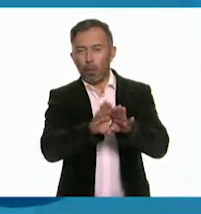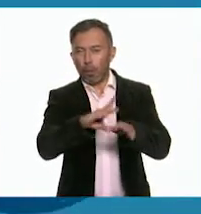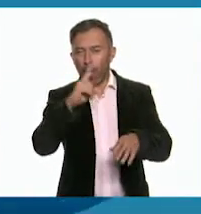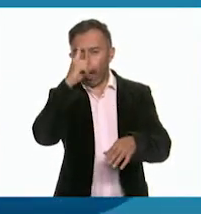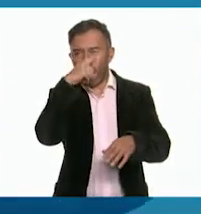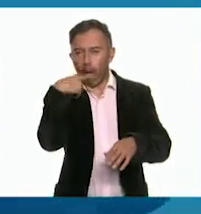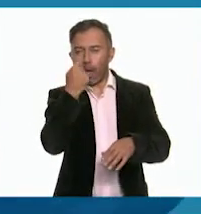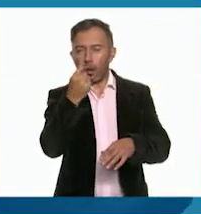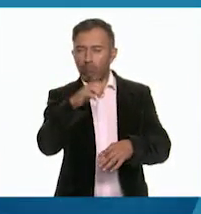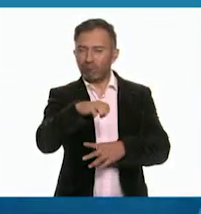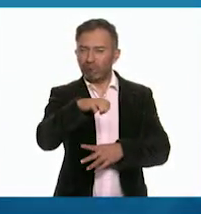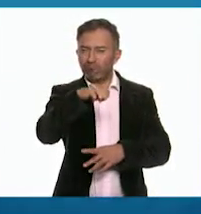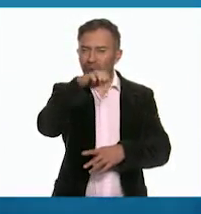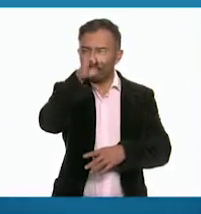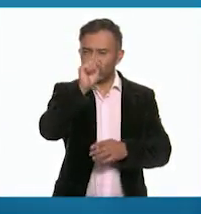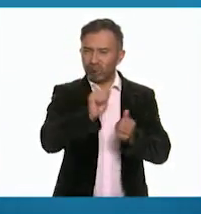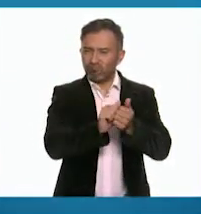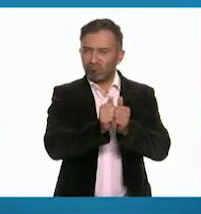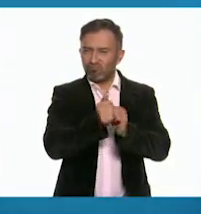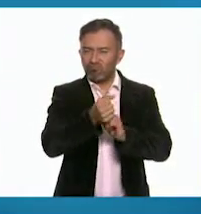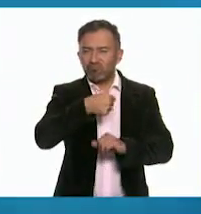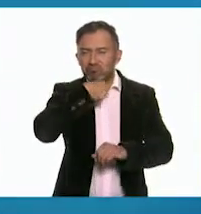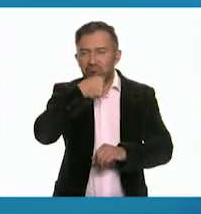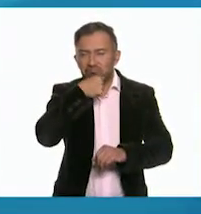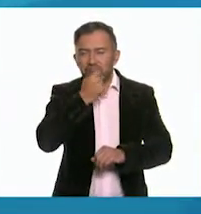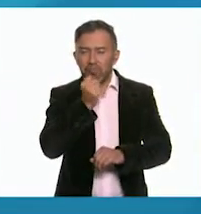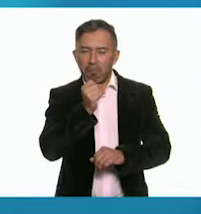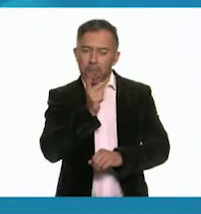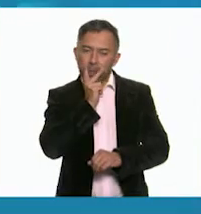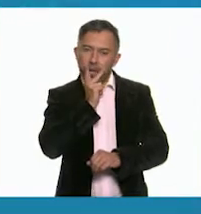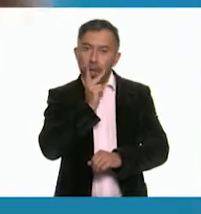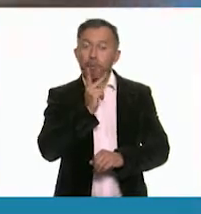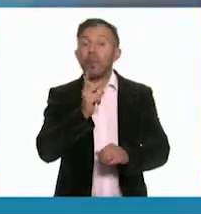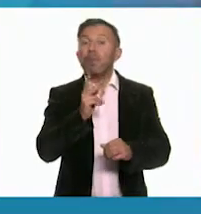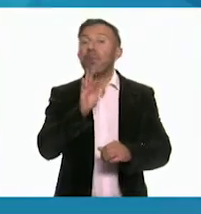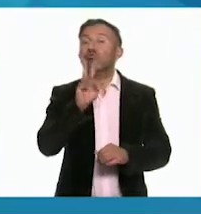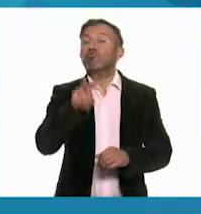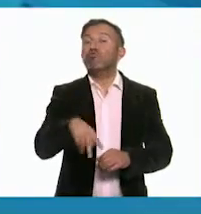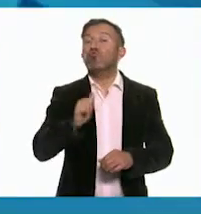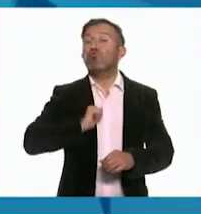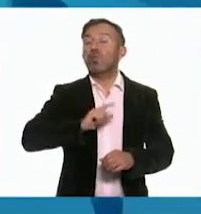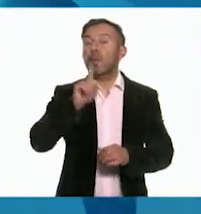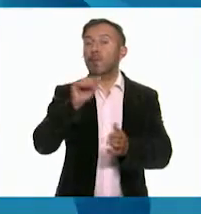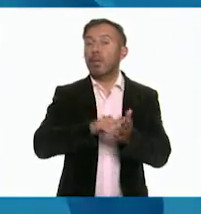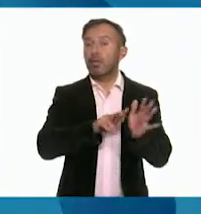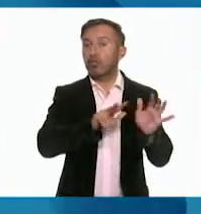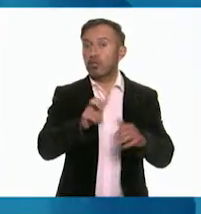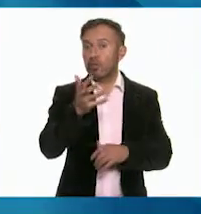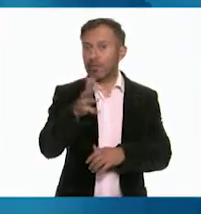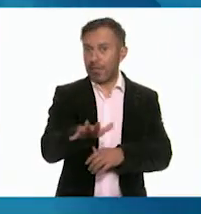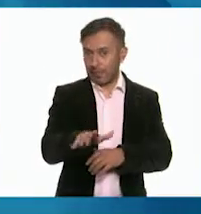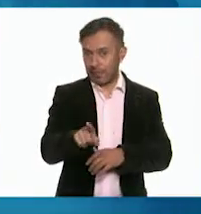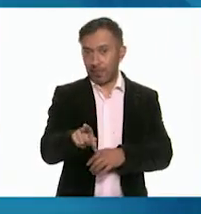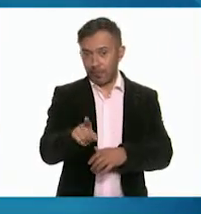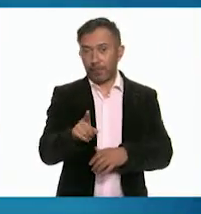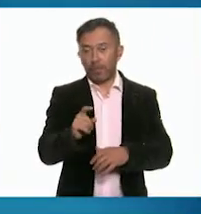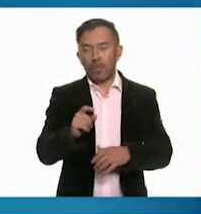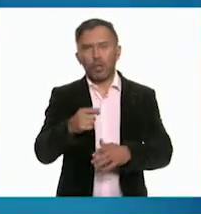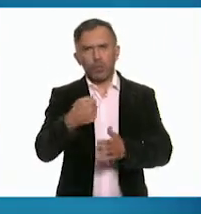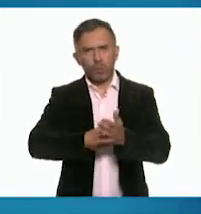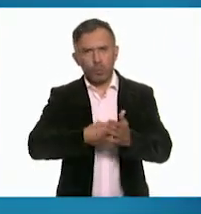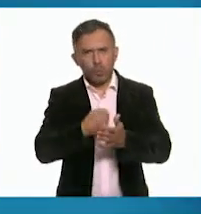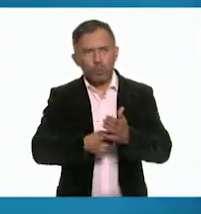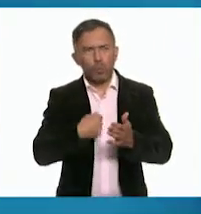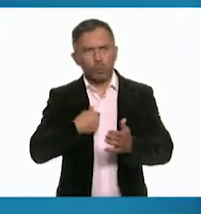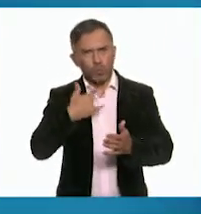saber que en 1810, es decir, cuando estaba luchando por la independencia, tenía 57